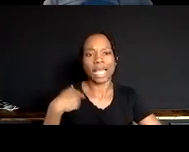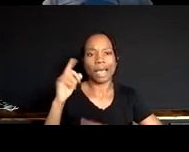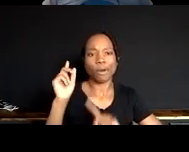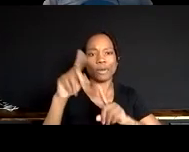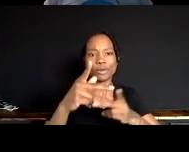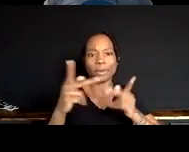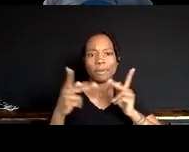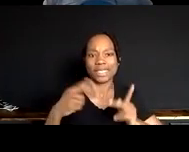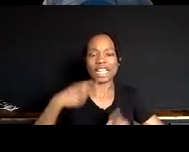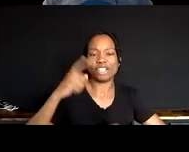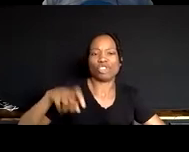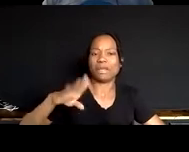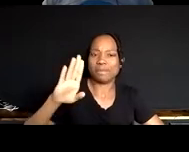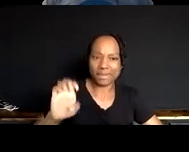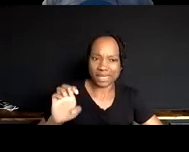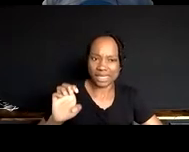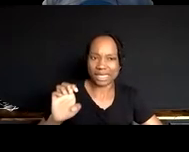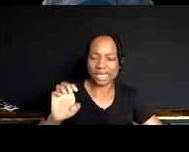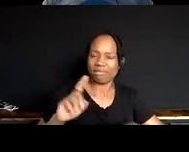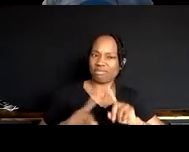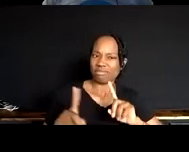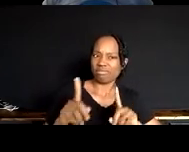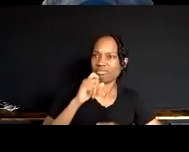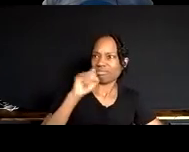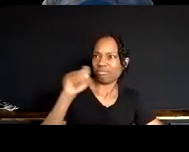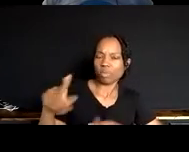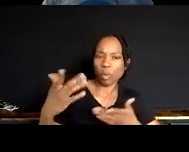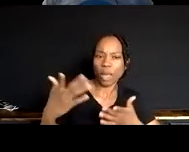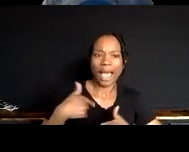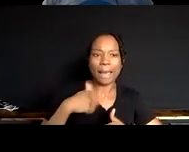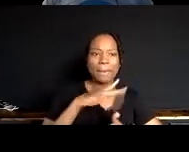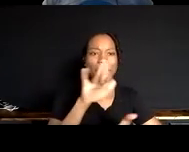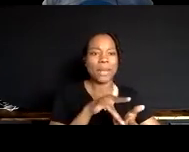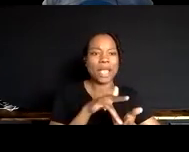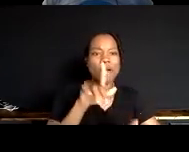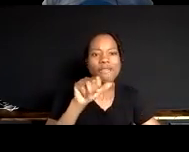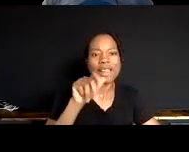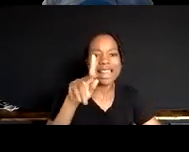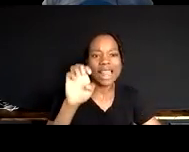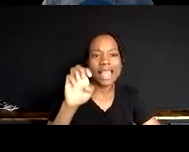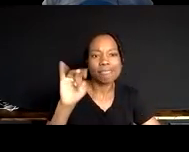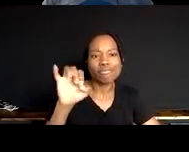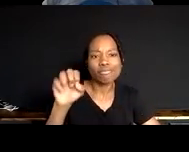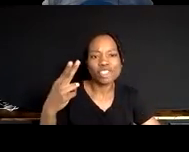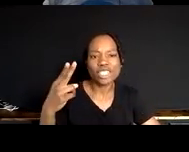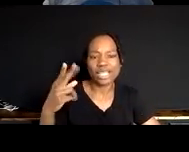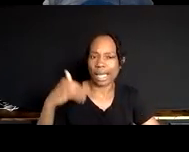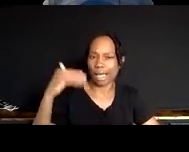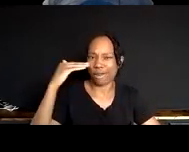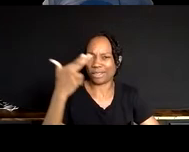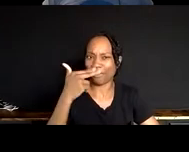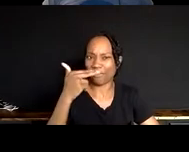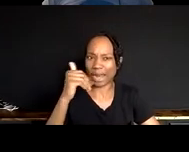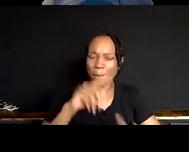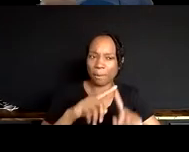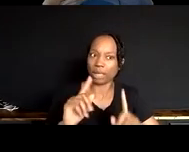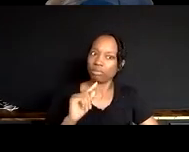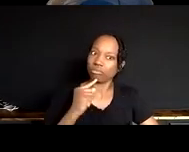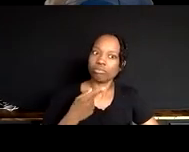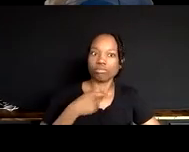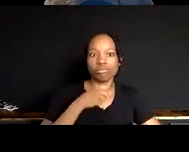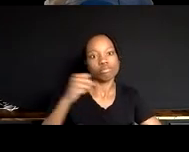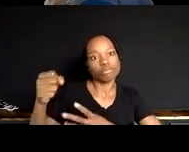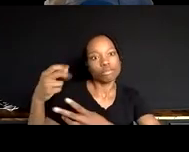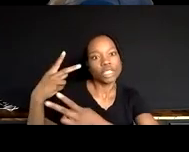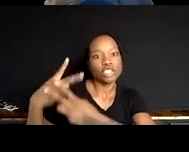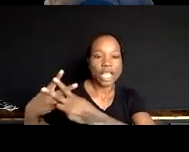rastreara estaba donde no tenía que estar. Una vez el sistema reportó que yo estaba en medio. Esto puede ser chistoso, pero yo estuve